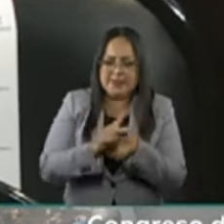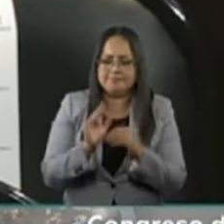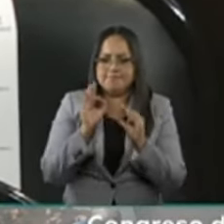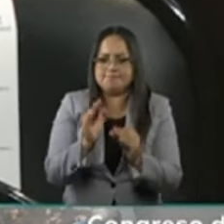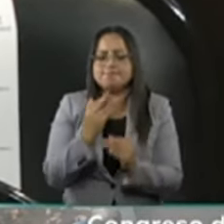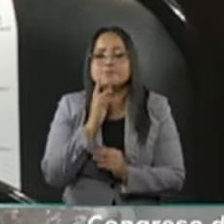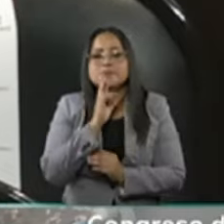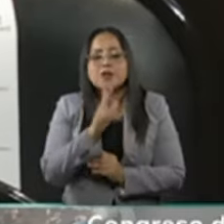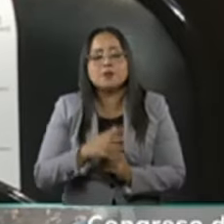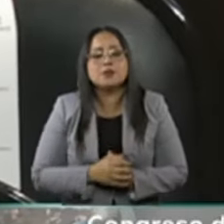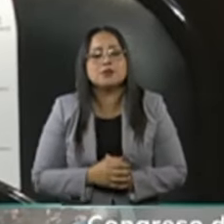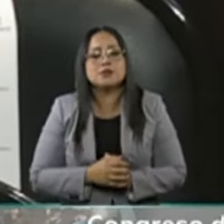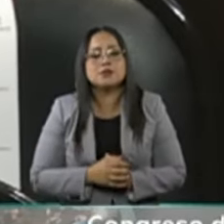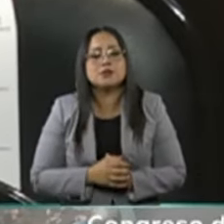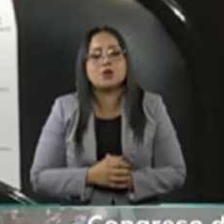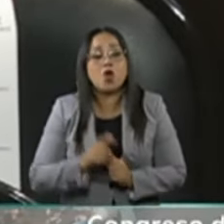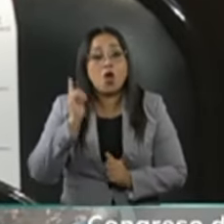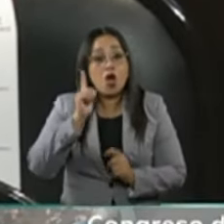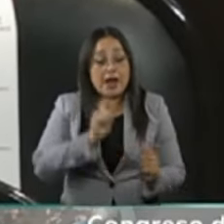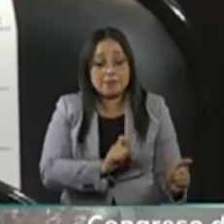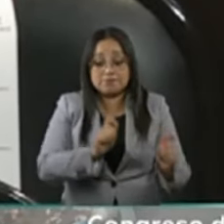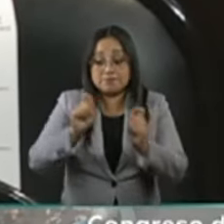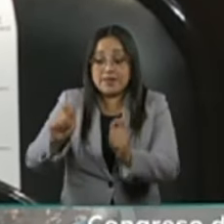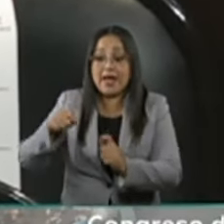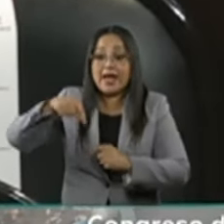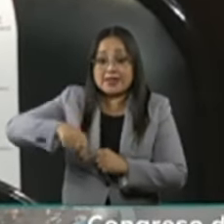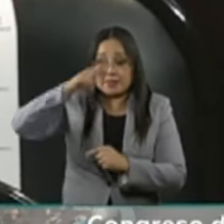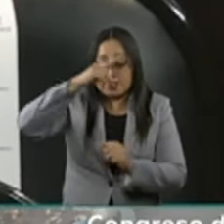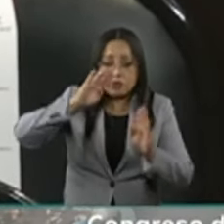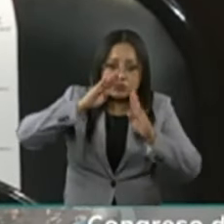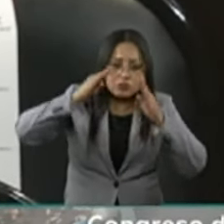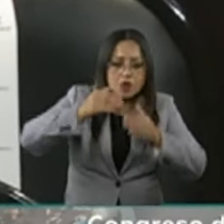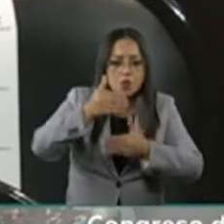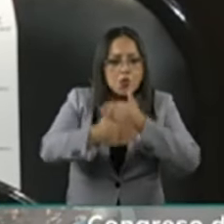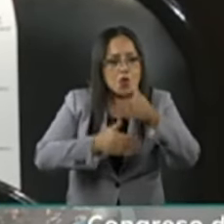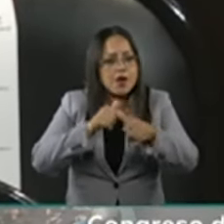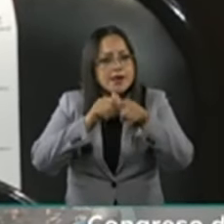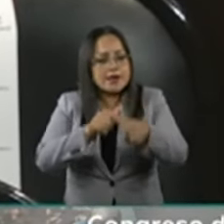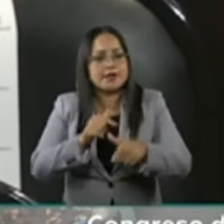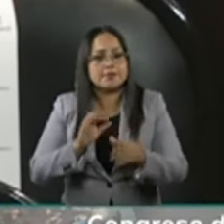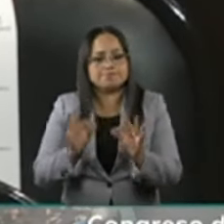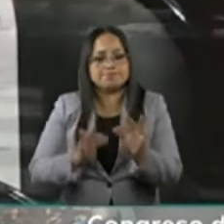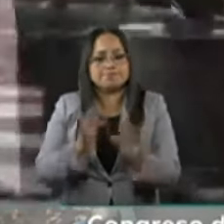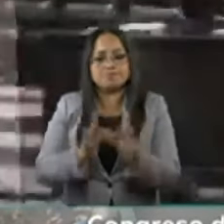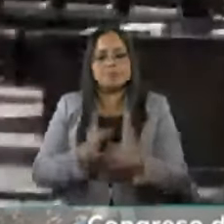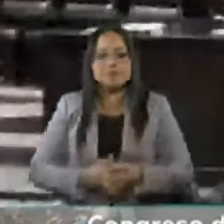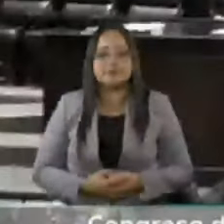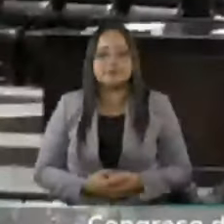Que este cambio ponga a México en movimiento. Es cuanto.